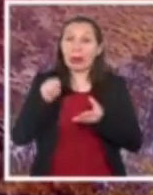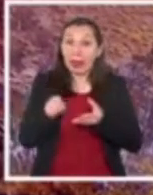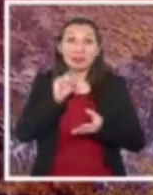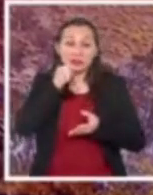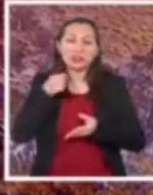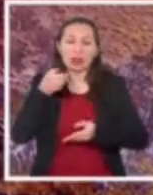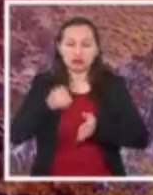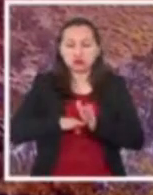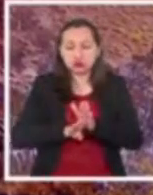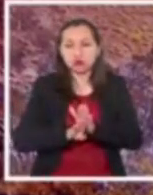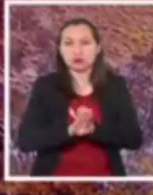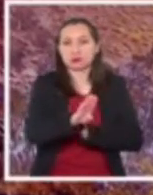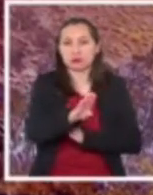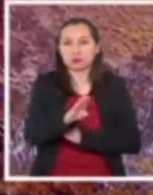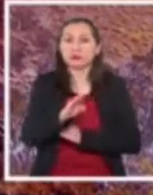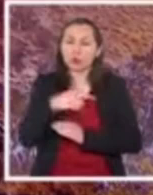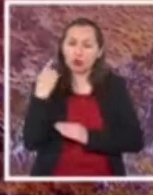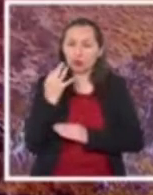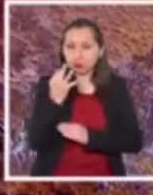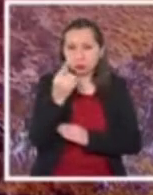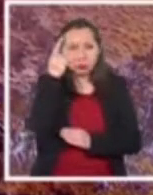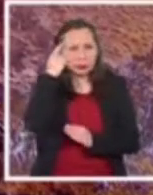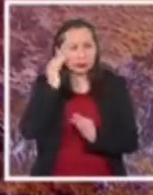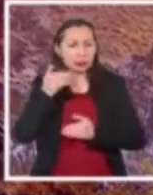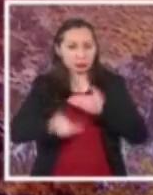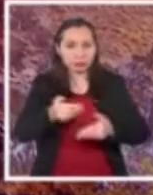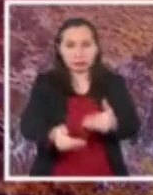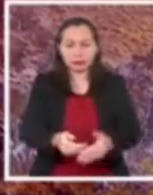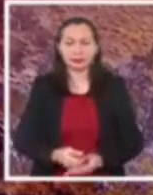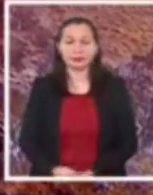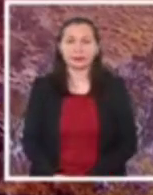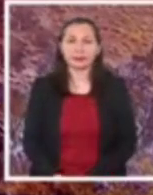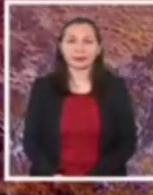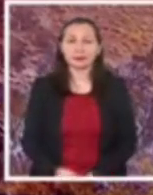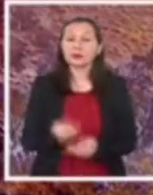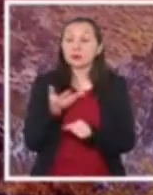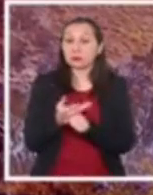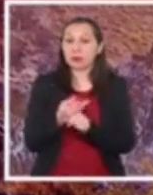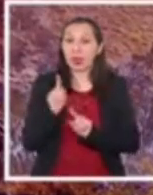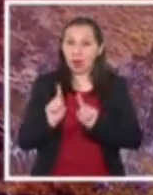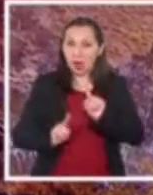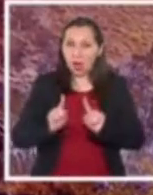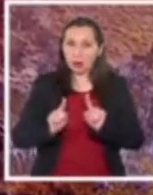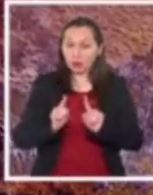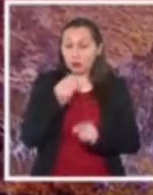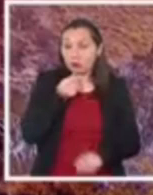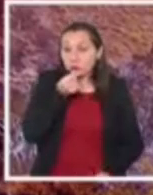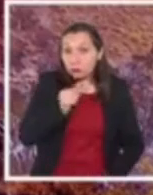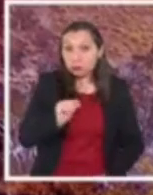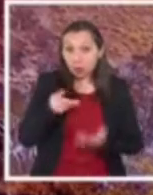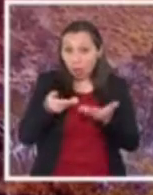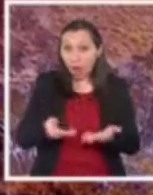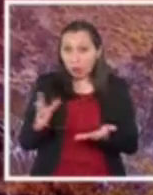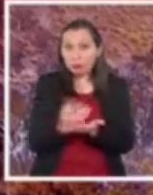avanzamos vamos hacia adelante hay algo de Cara a